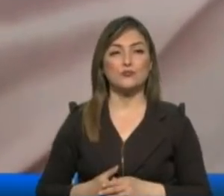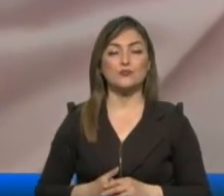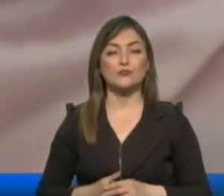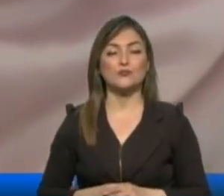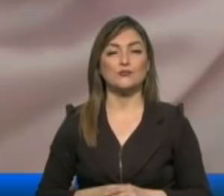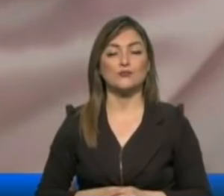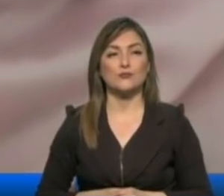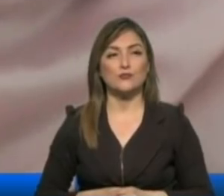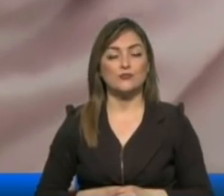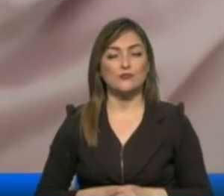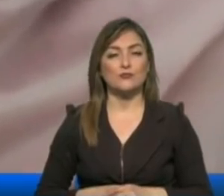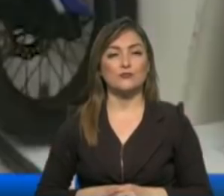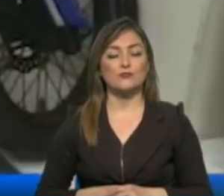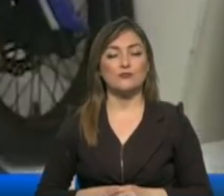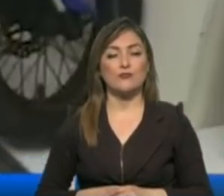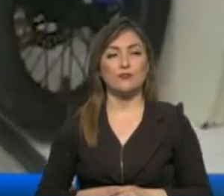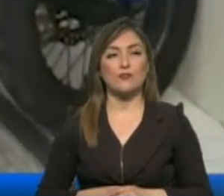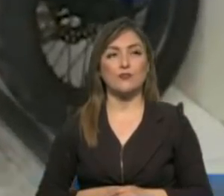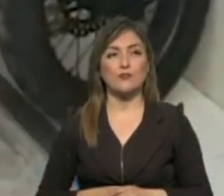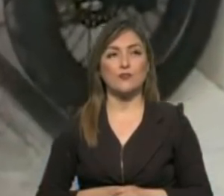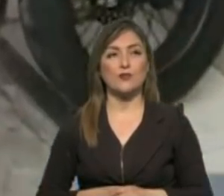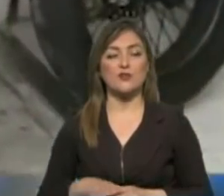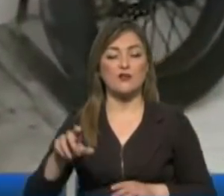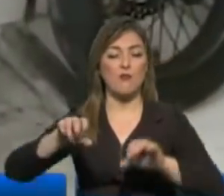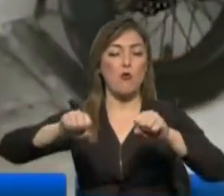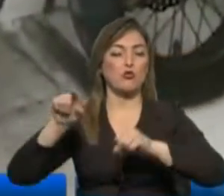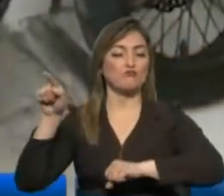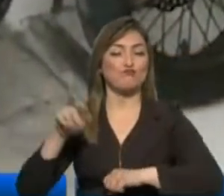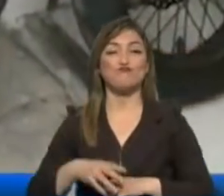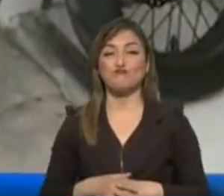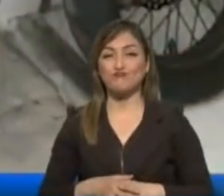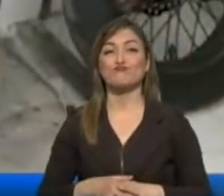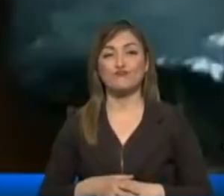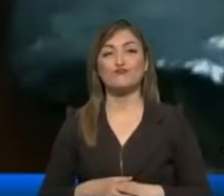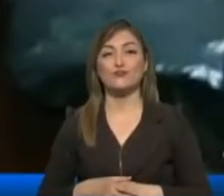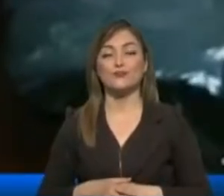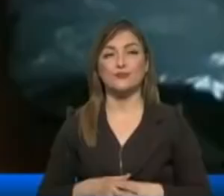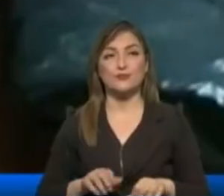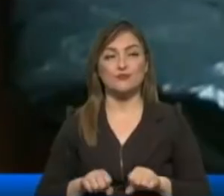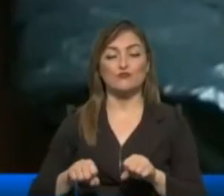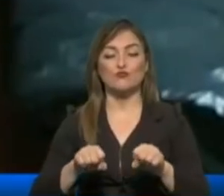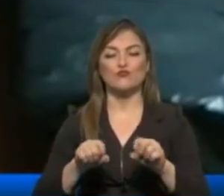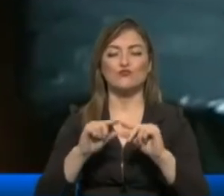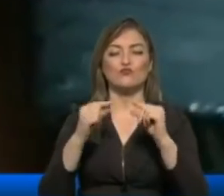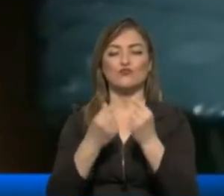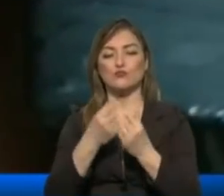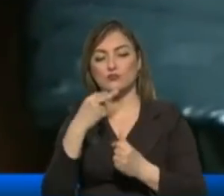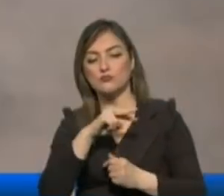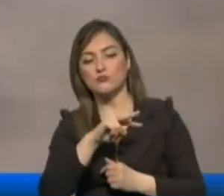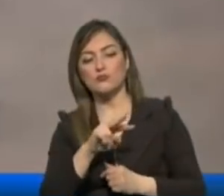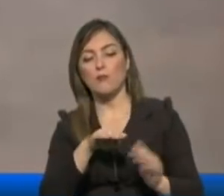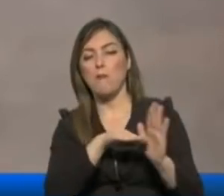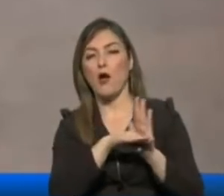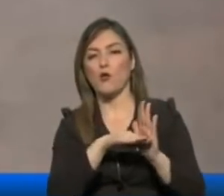nosotros avisamos que nos asaltaron. Los delincuentes se movilizaban en motocicletas y mientras parte de la banda identificaba a las víctimas en